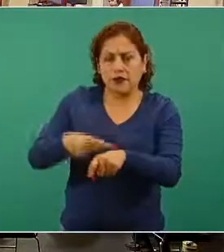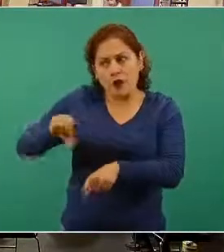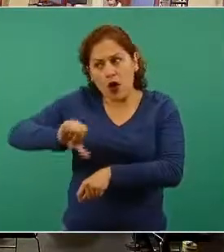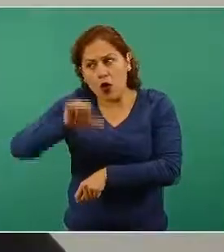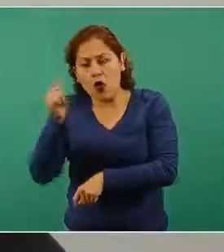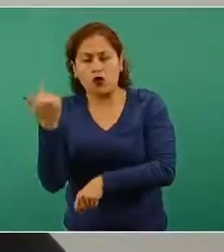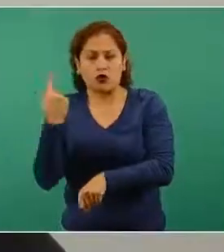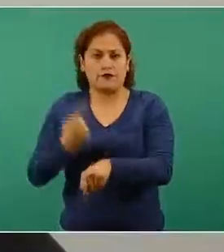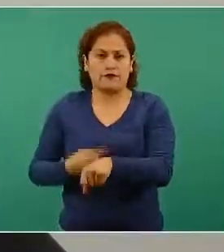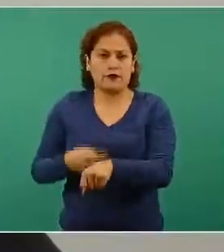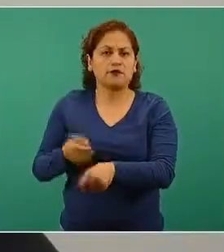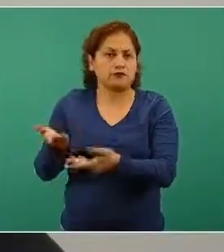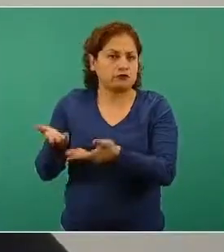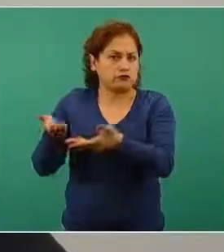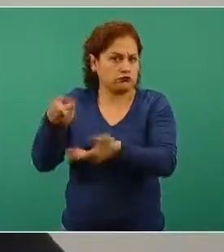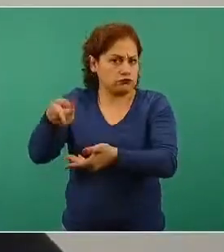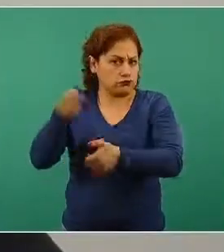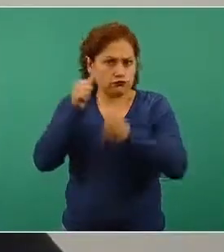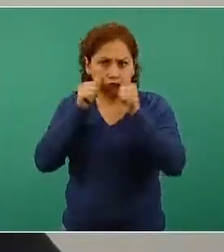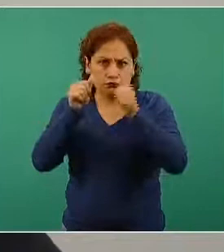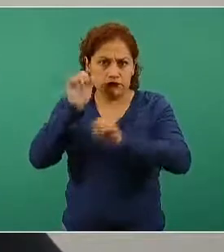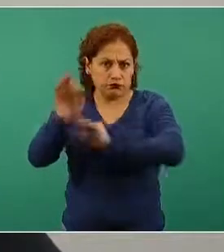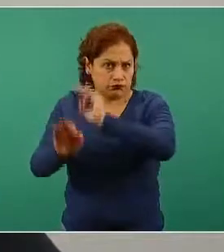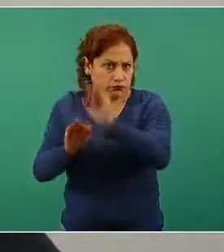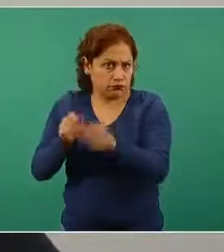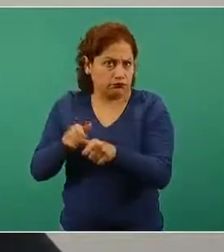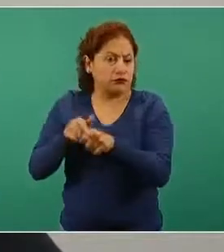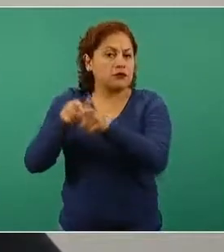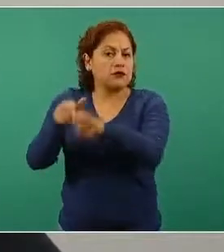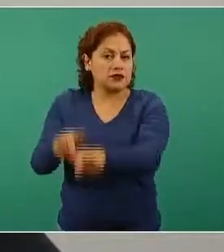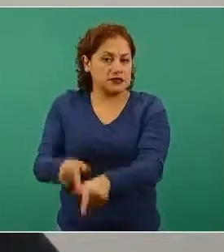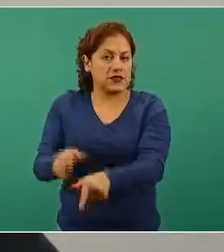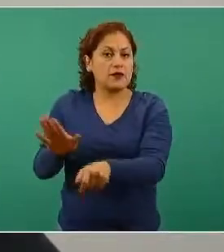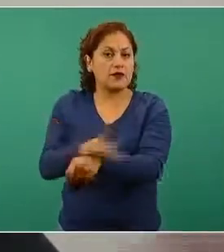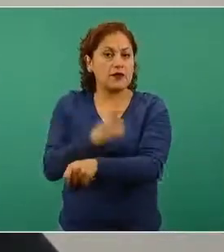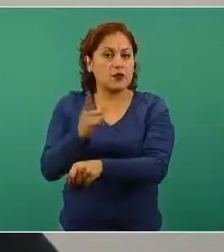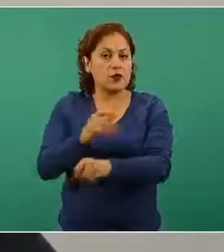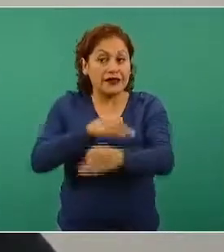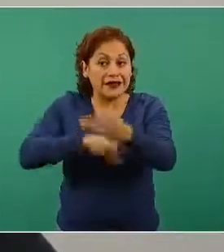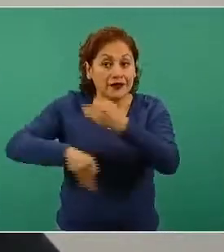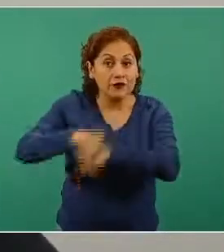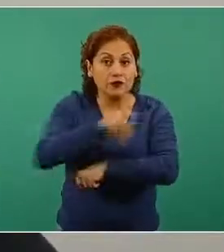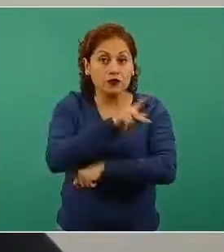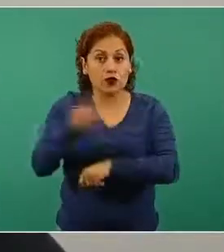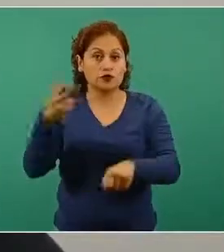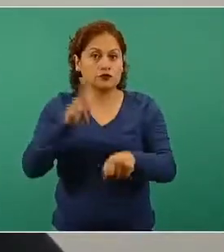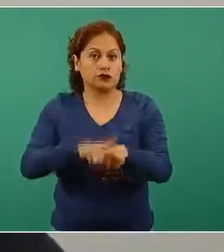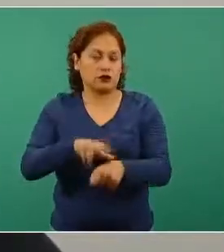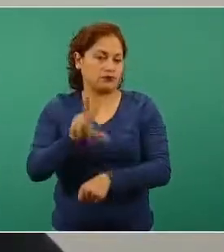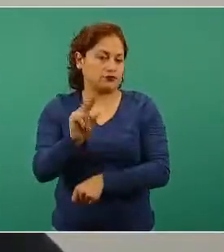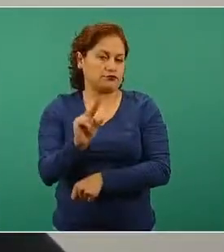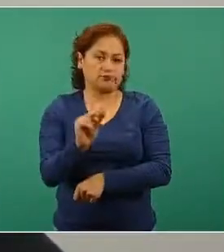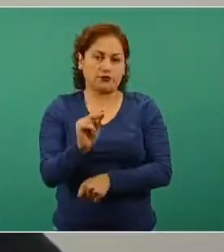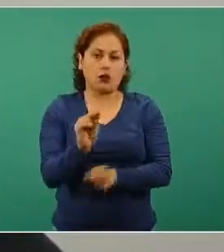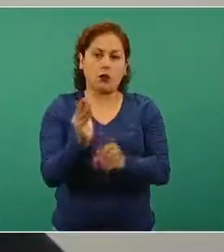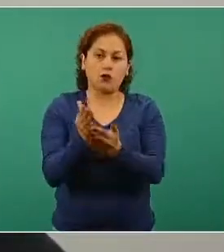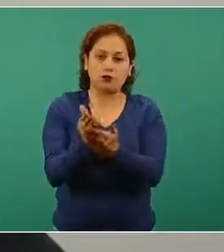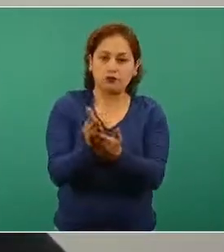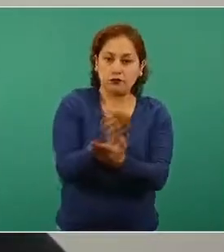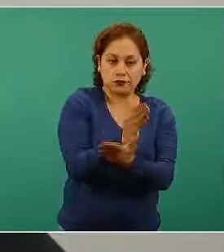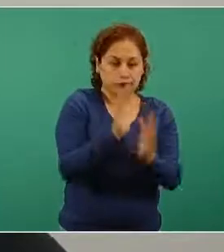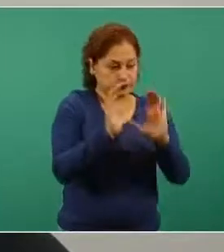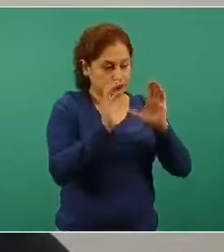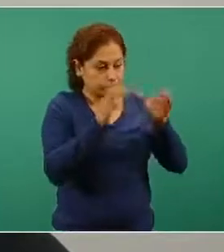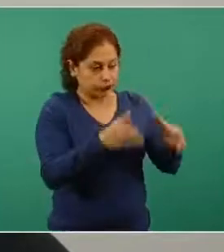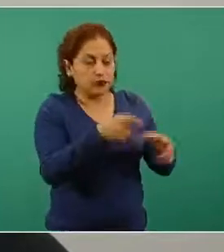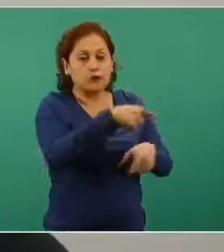son unidades que al haber sido designadas como no COVID, o mejor dicho, no haber sido escogidas como